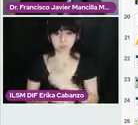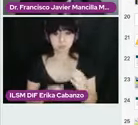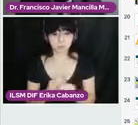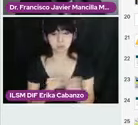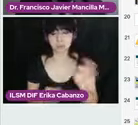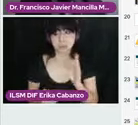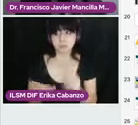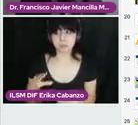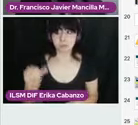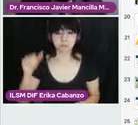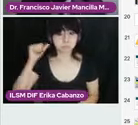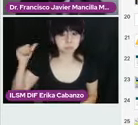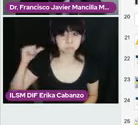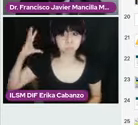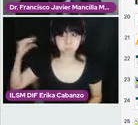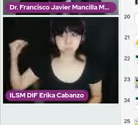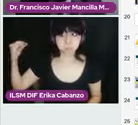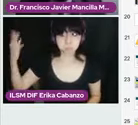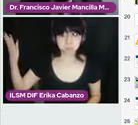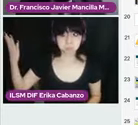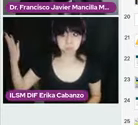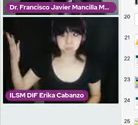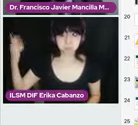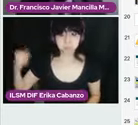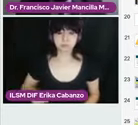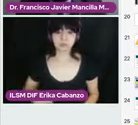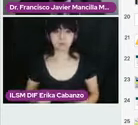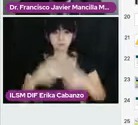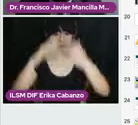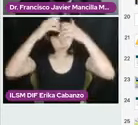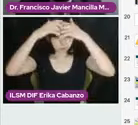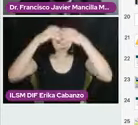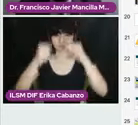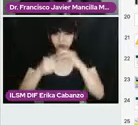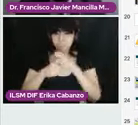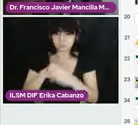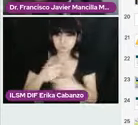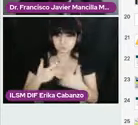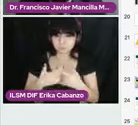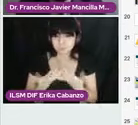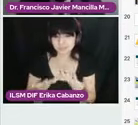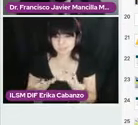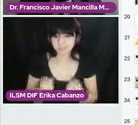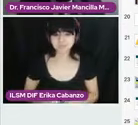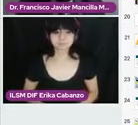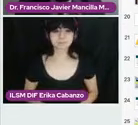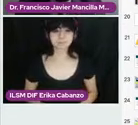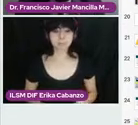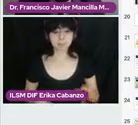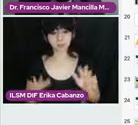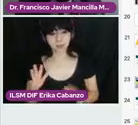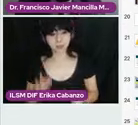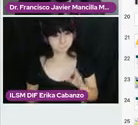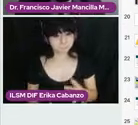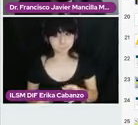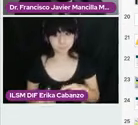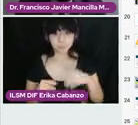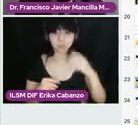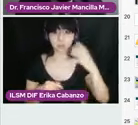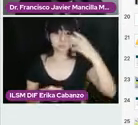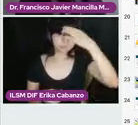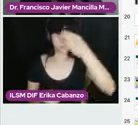auditiva, como déficit neurológicos. Hay zumbidos que van asociados a debilidad facial.